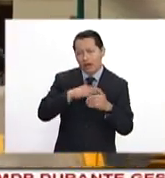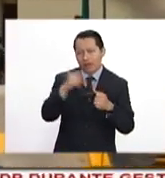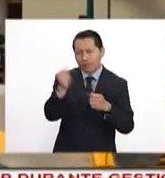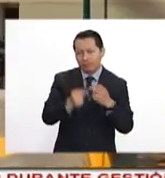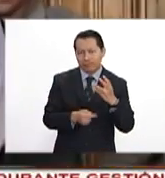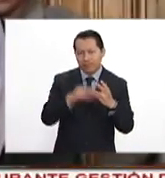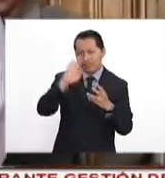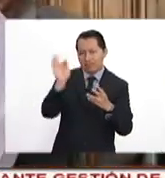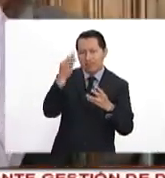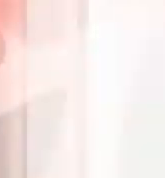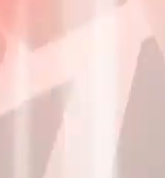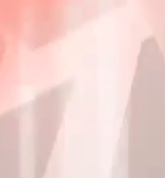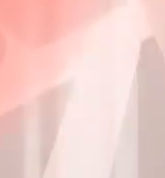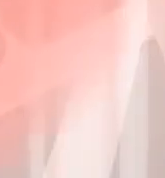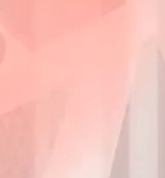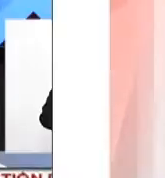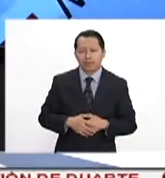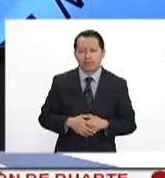cargos federales.